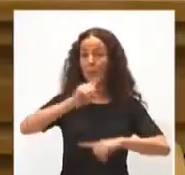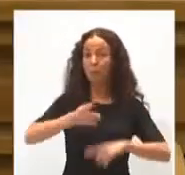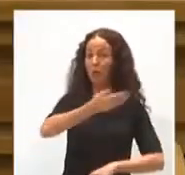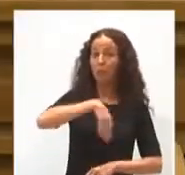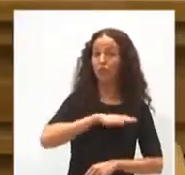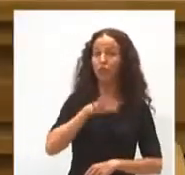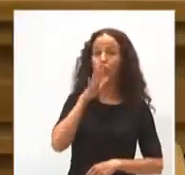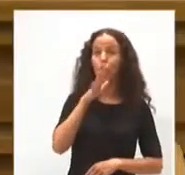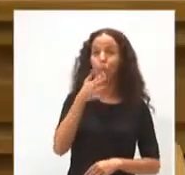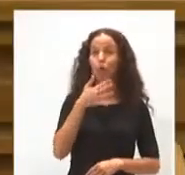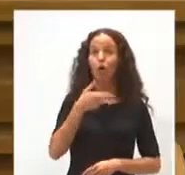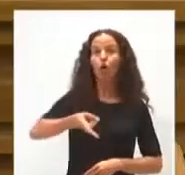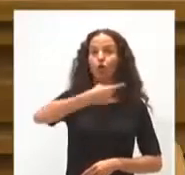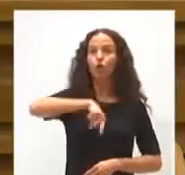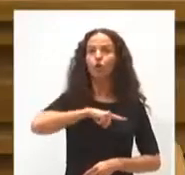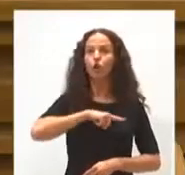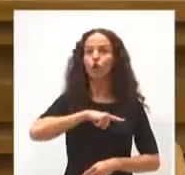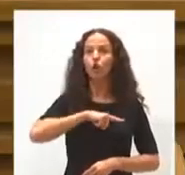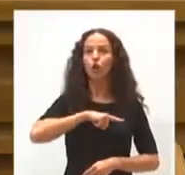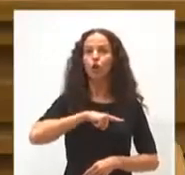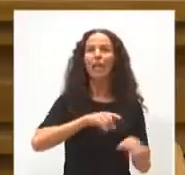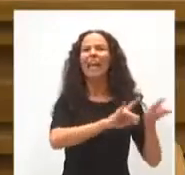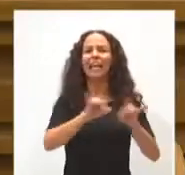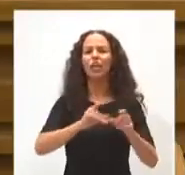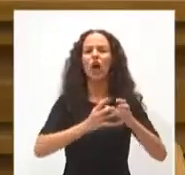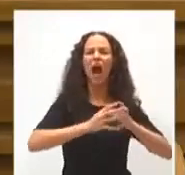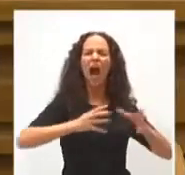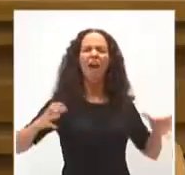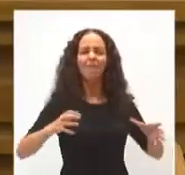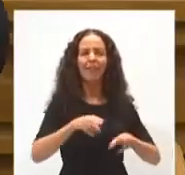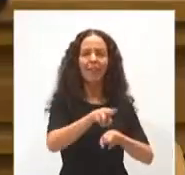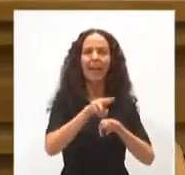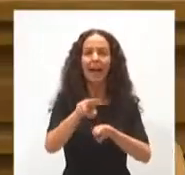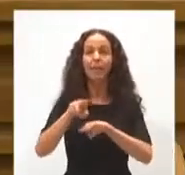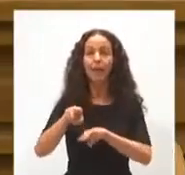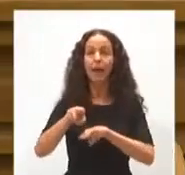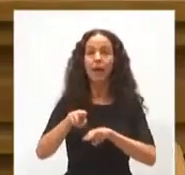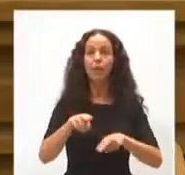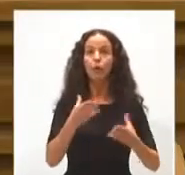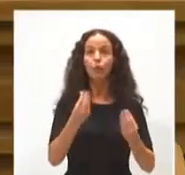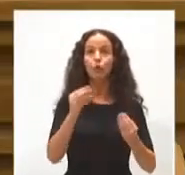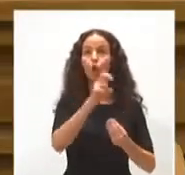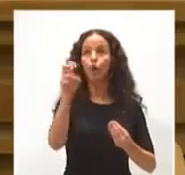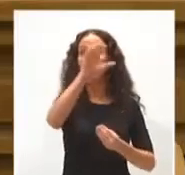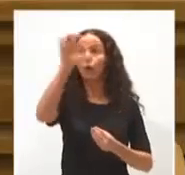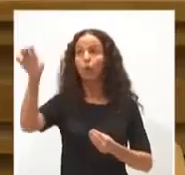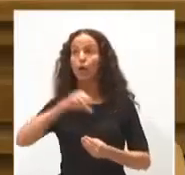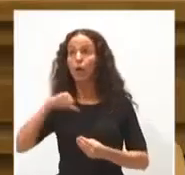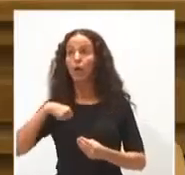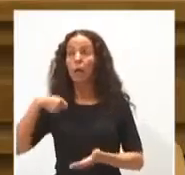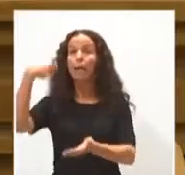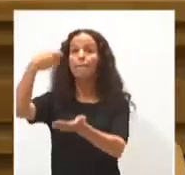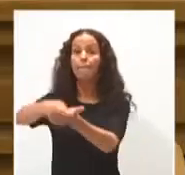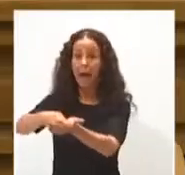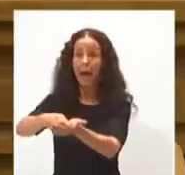la gran la gran región de caza y muchos de otras regiones pagan y se quedan sus haciendas